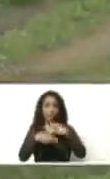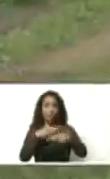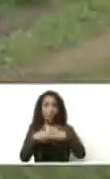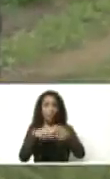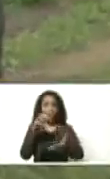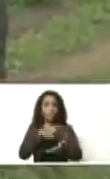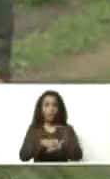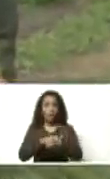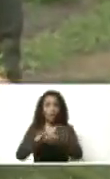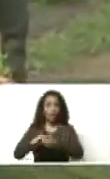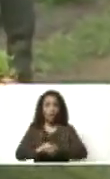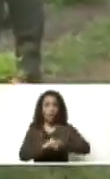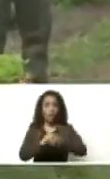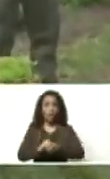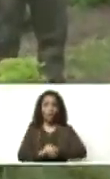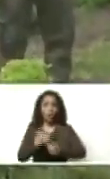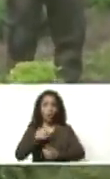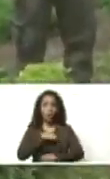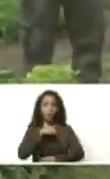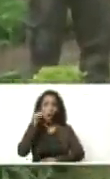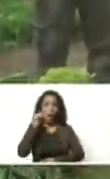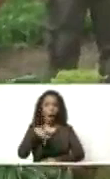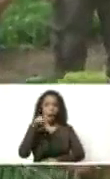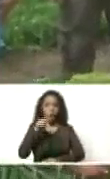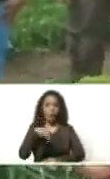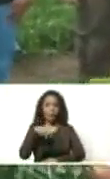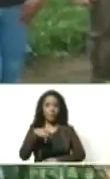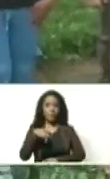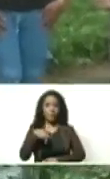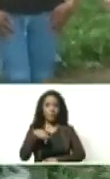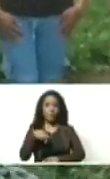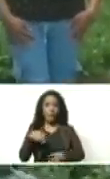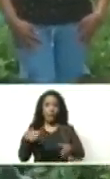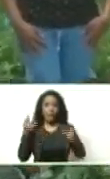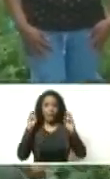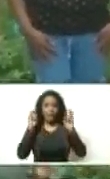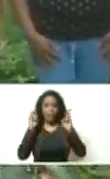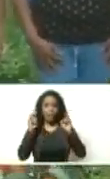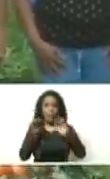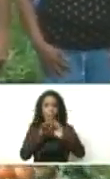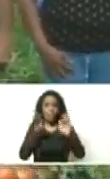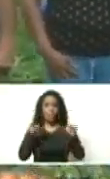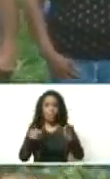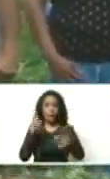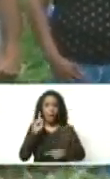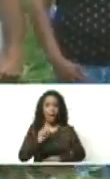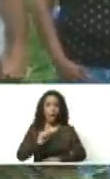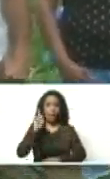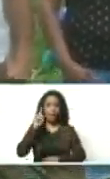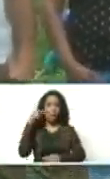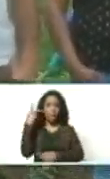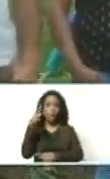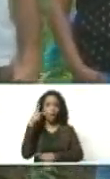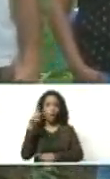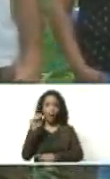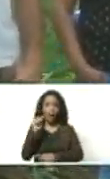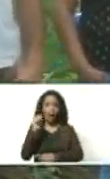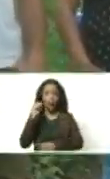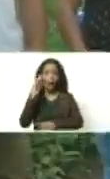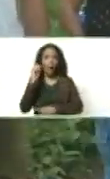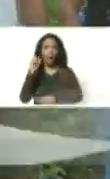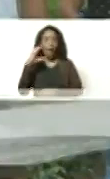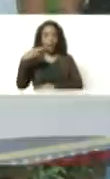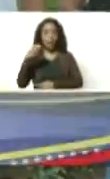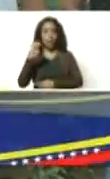del estado Trujillo. Nos encontramos en el sector Mesa Arriba, parroquia Carache del municipio